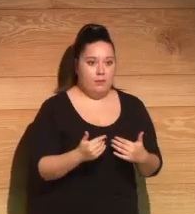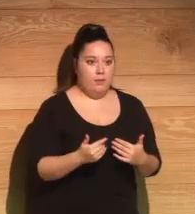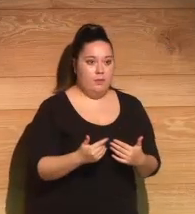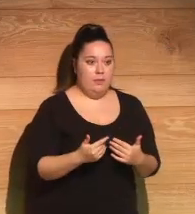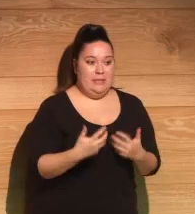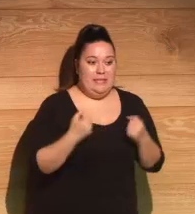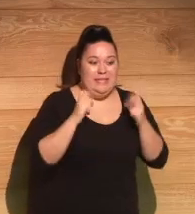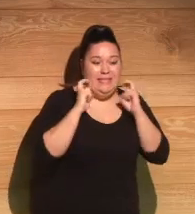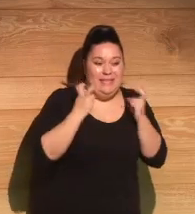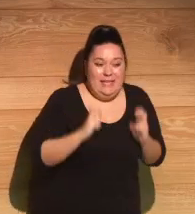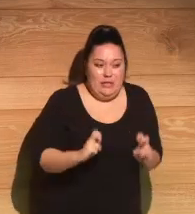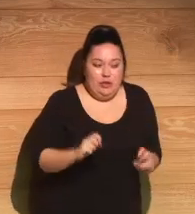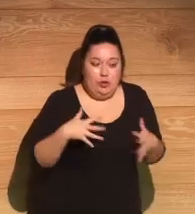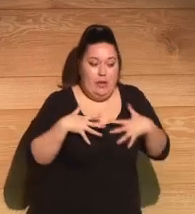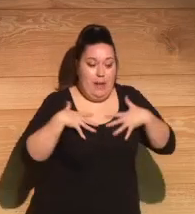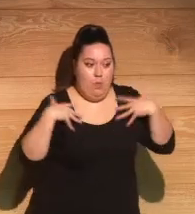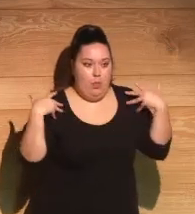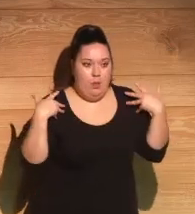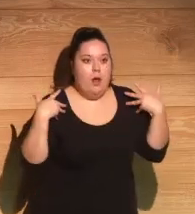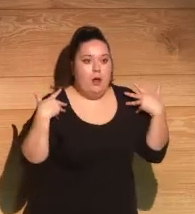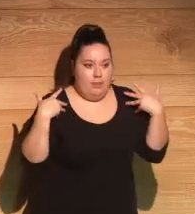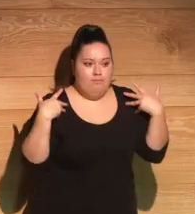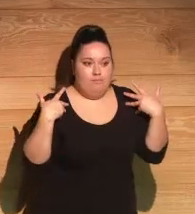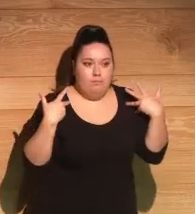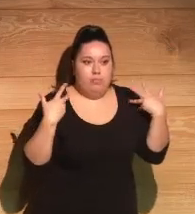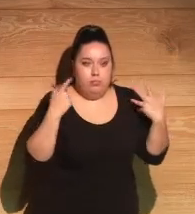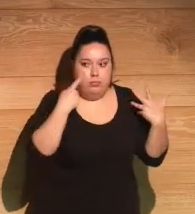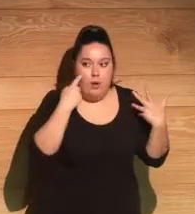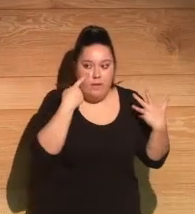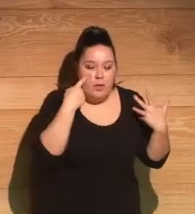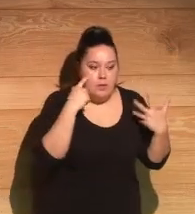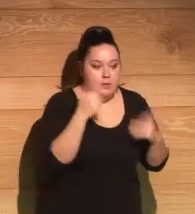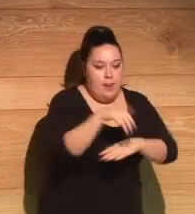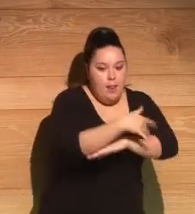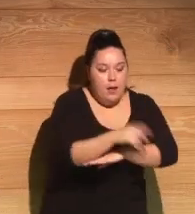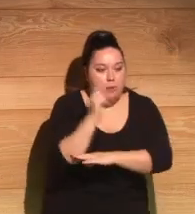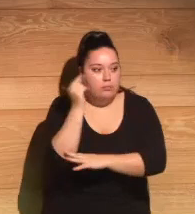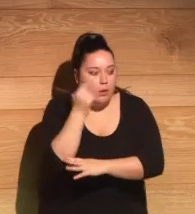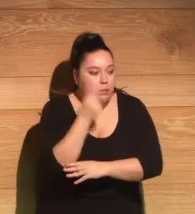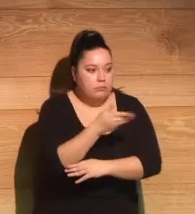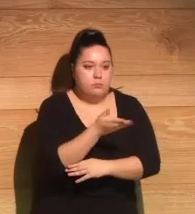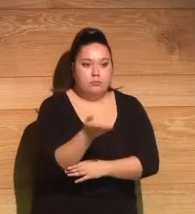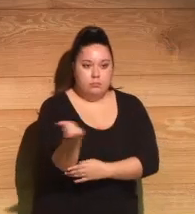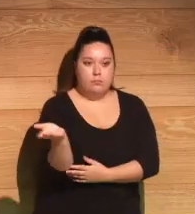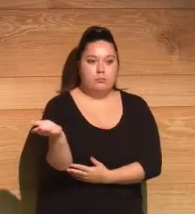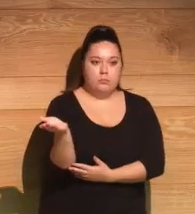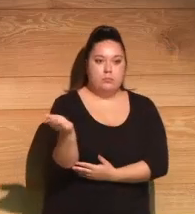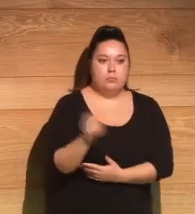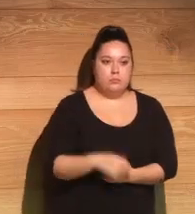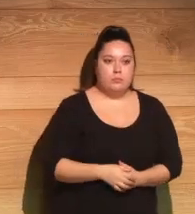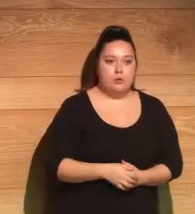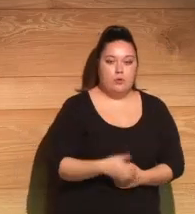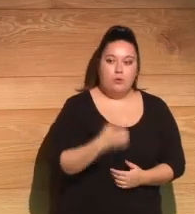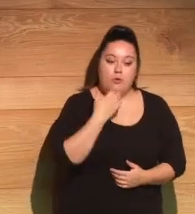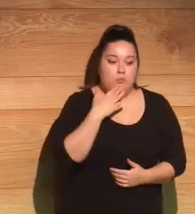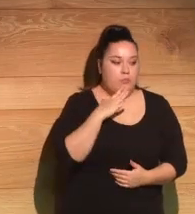Esta tensión emocional que está presente por las calles, o sea, es casi como si la estuviéramos